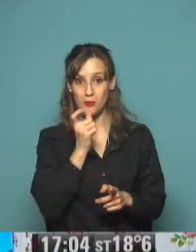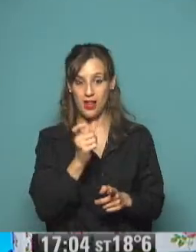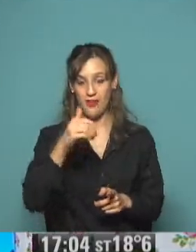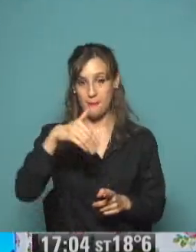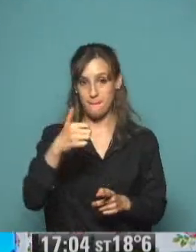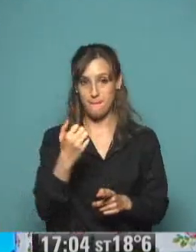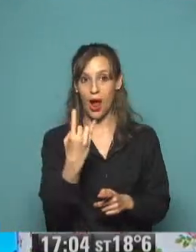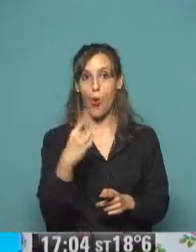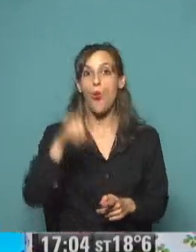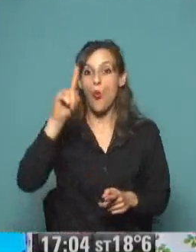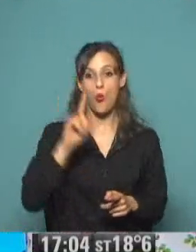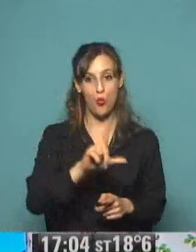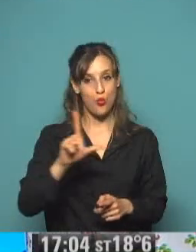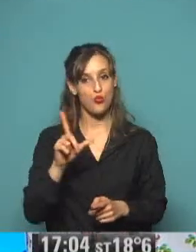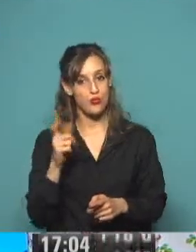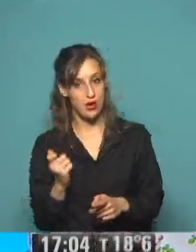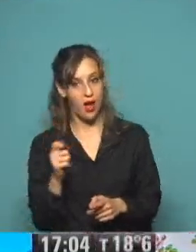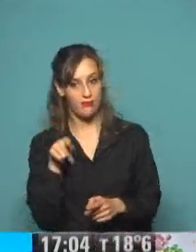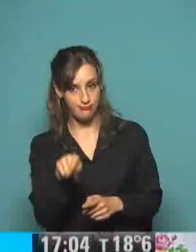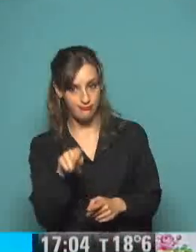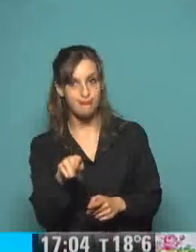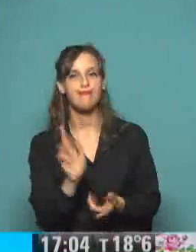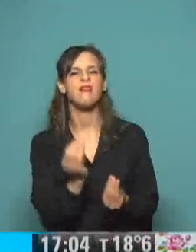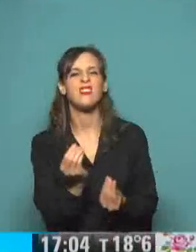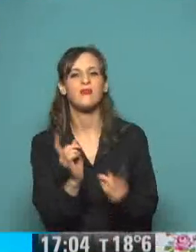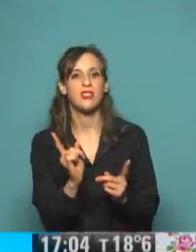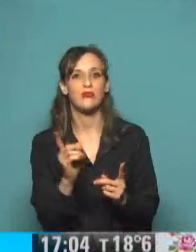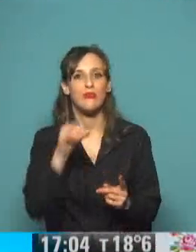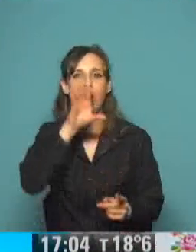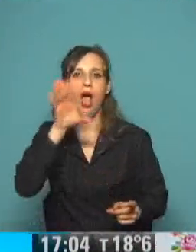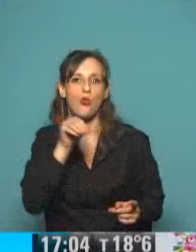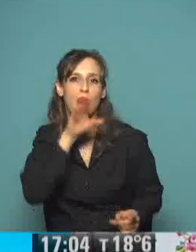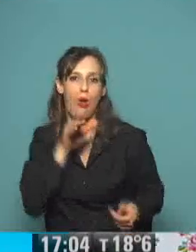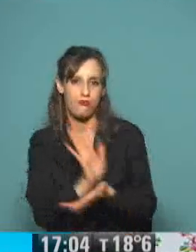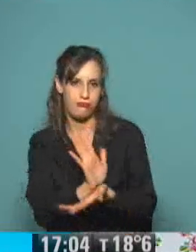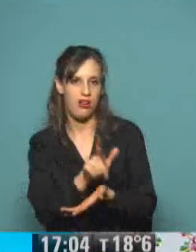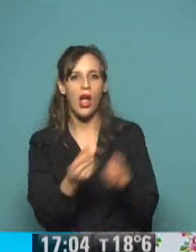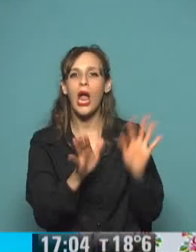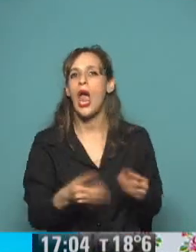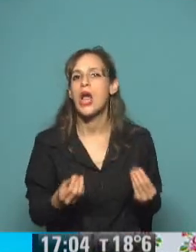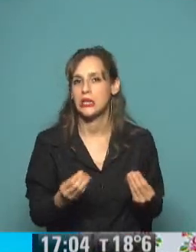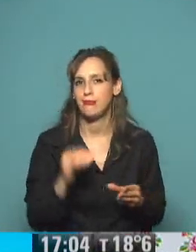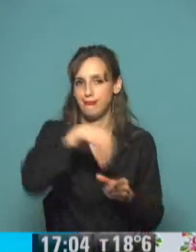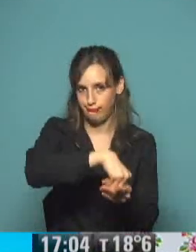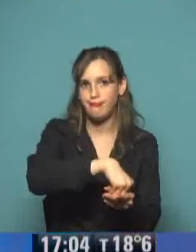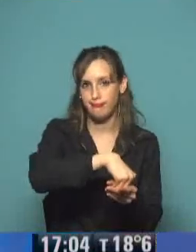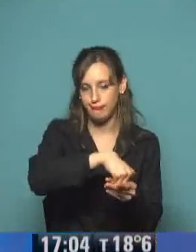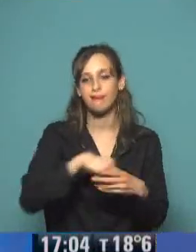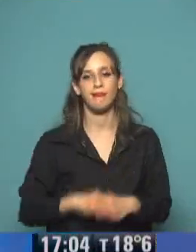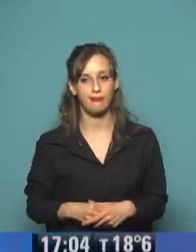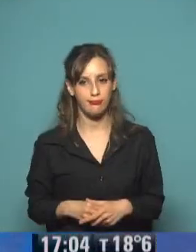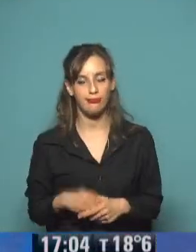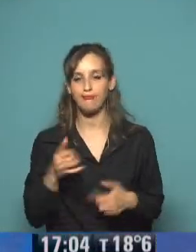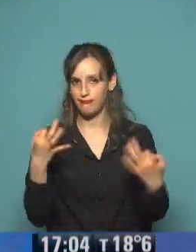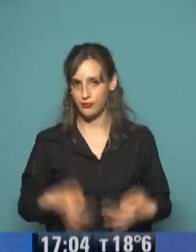el tilde. Maulla, esto lo podemos poner en qué hace, por ajá, ejemplo, ¿no? ¿Qué hace? Maulla.